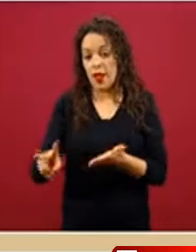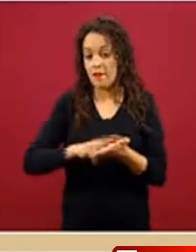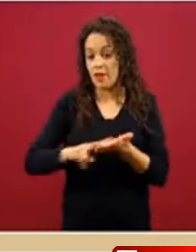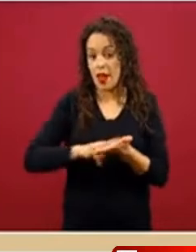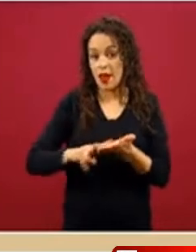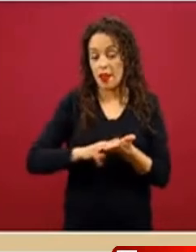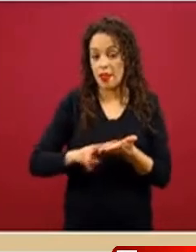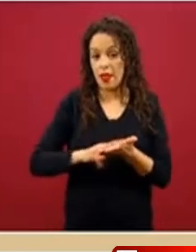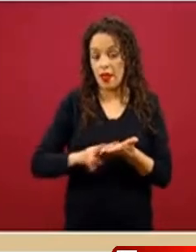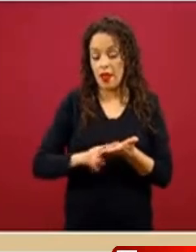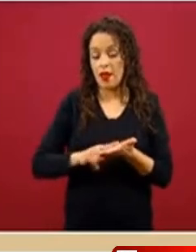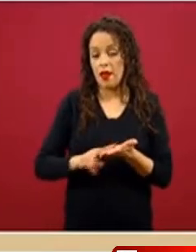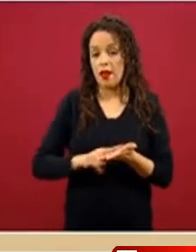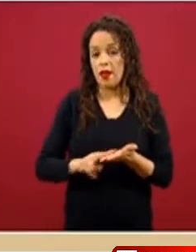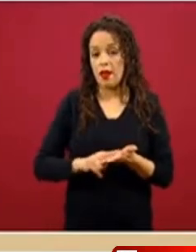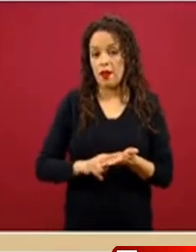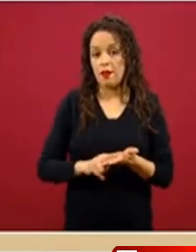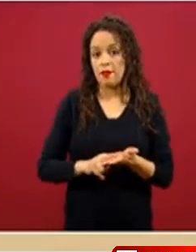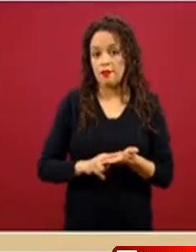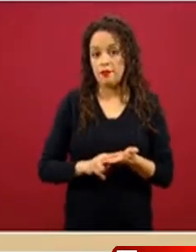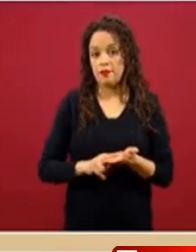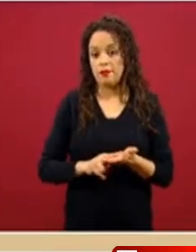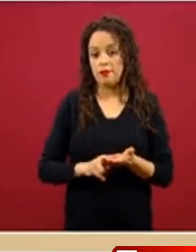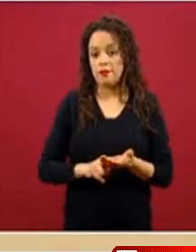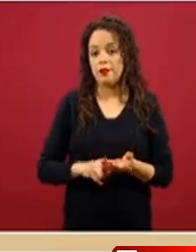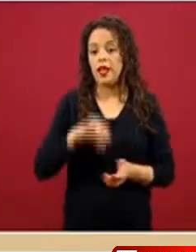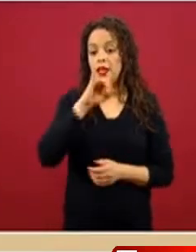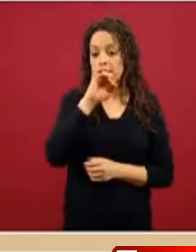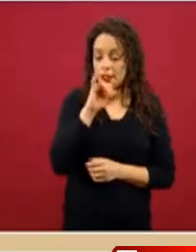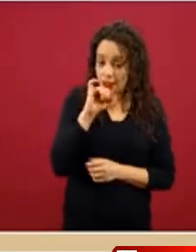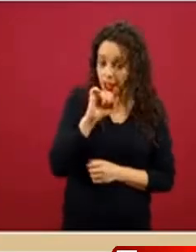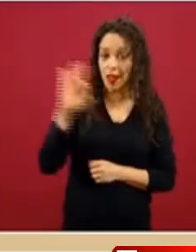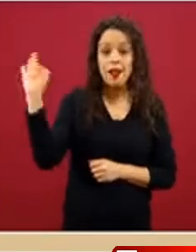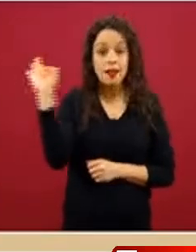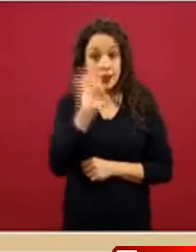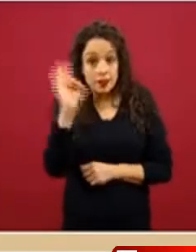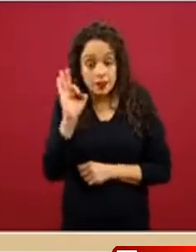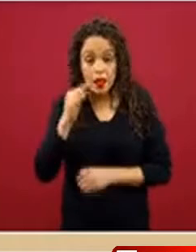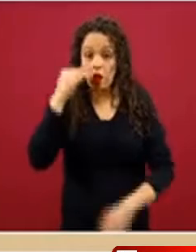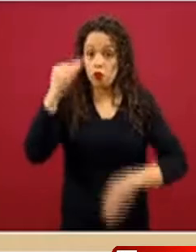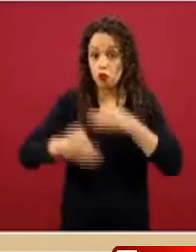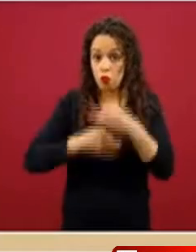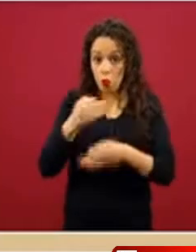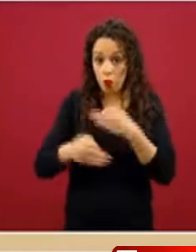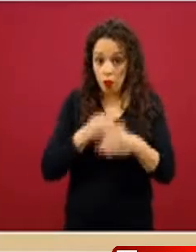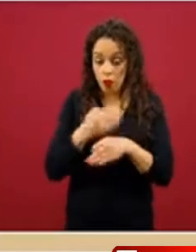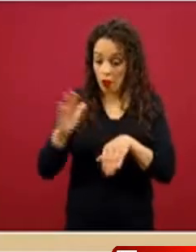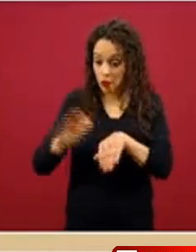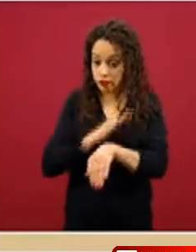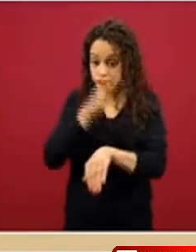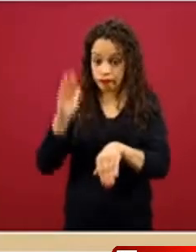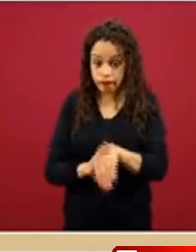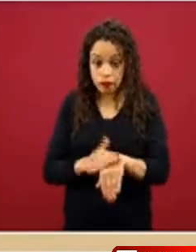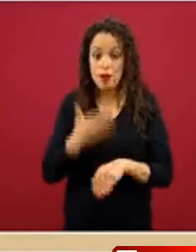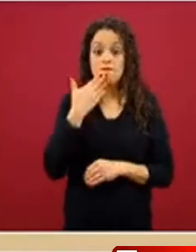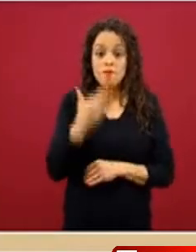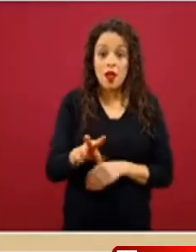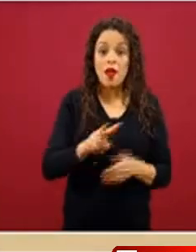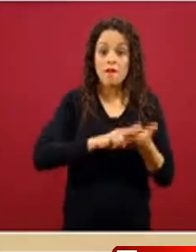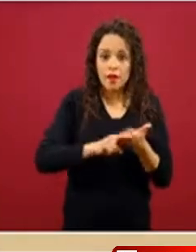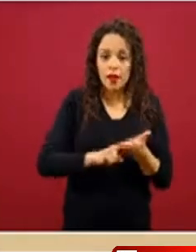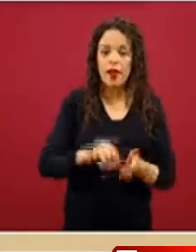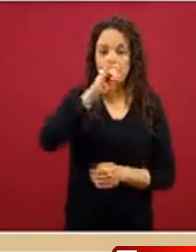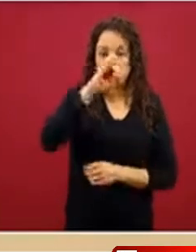verde es, como dice el doctor López-Gatell, sí y solo sí, todos los indicadores están en verde. La siguiente, por